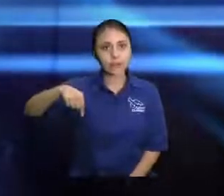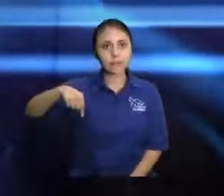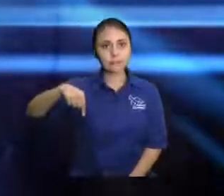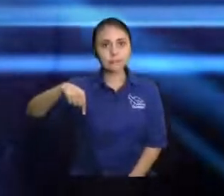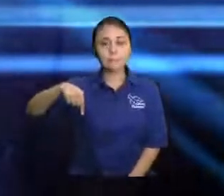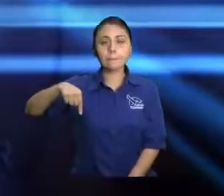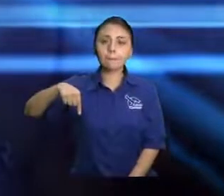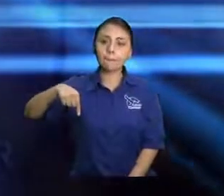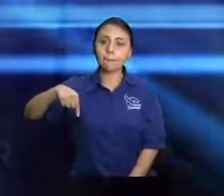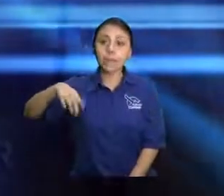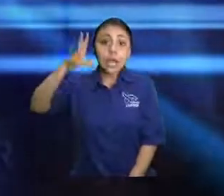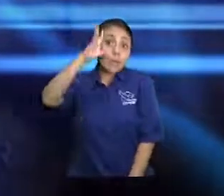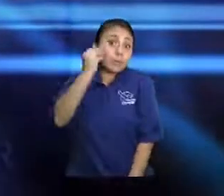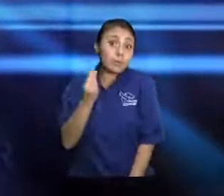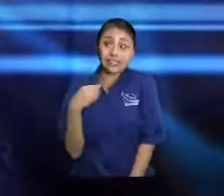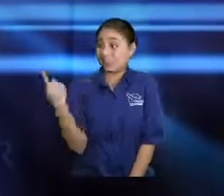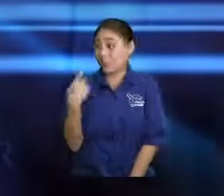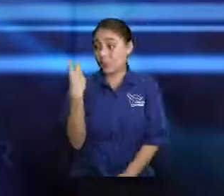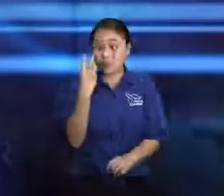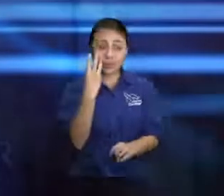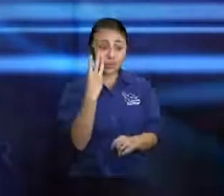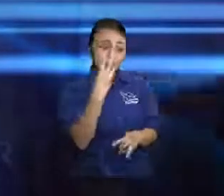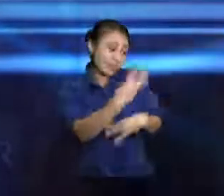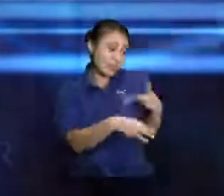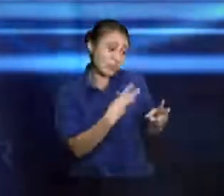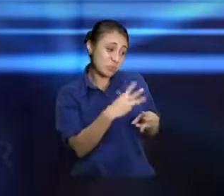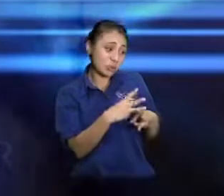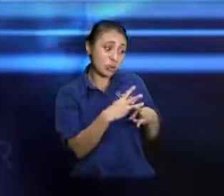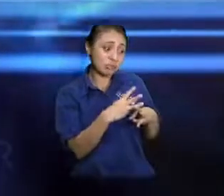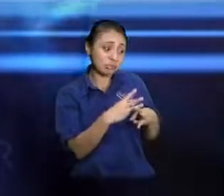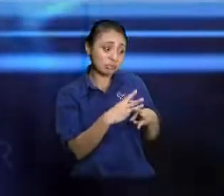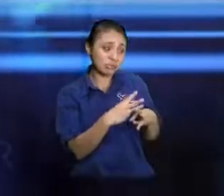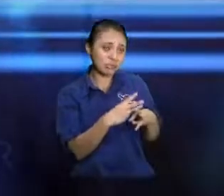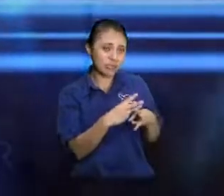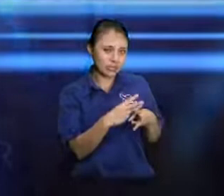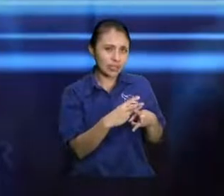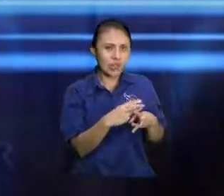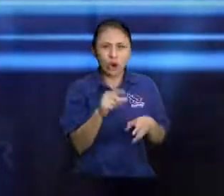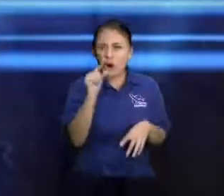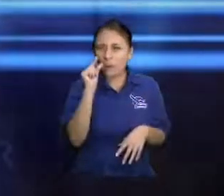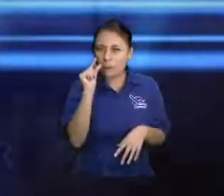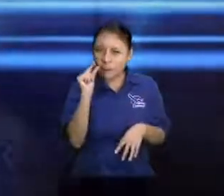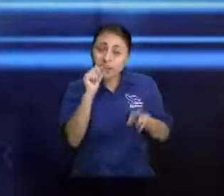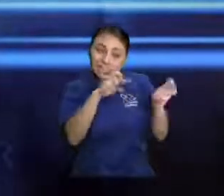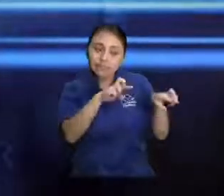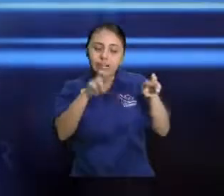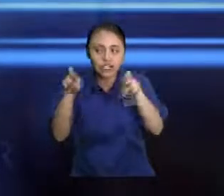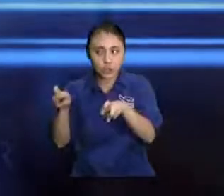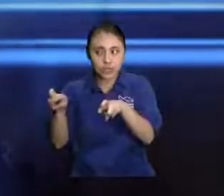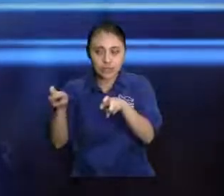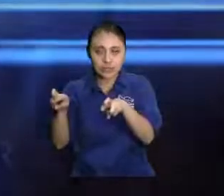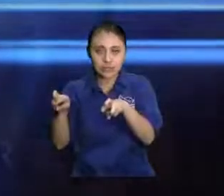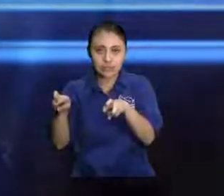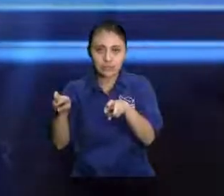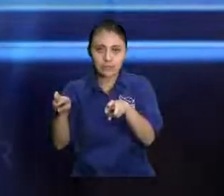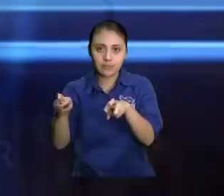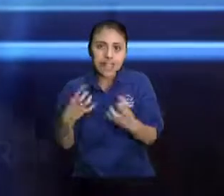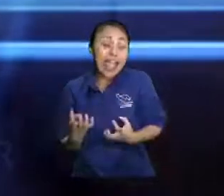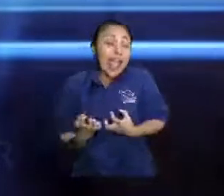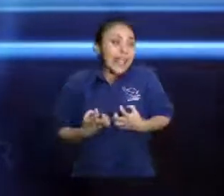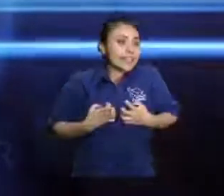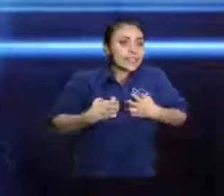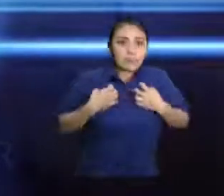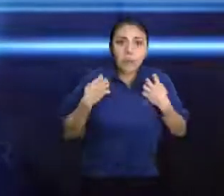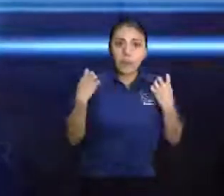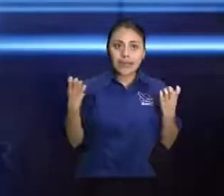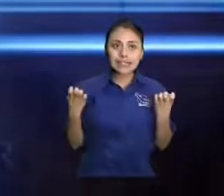francamente, porque todo el mundo, o tal vez no todo el mundo, pero una buena parte de las personas expresan su